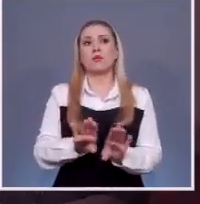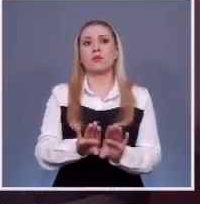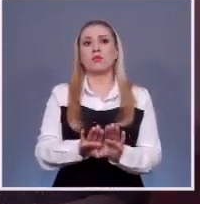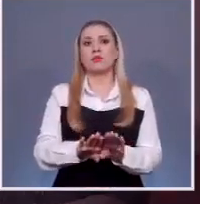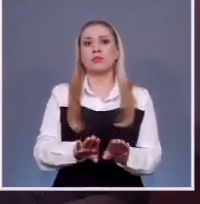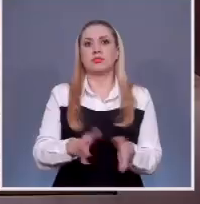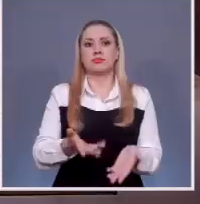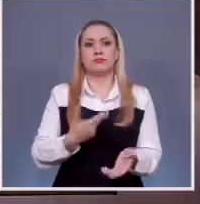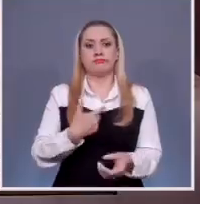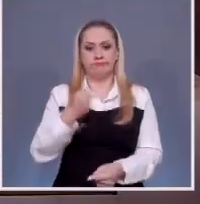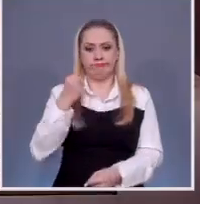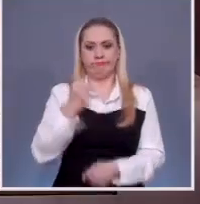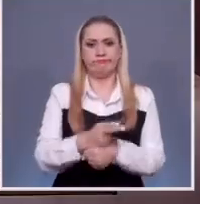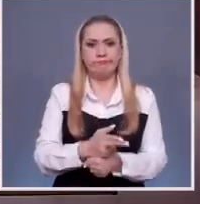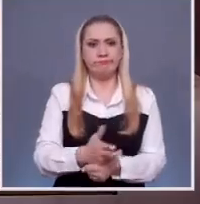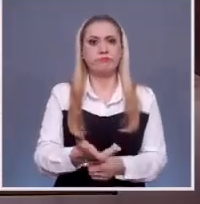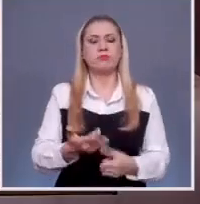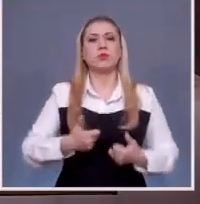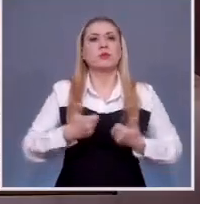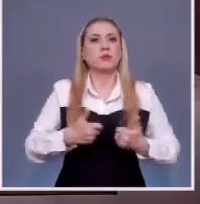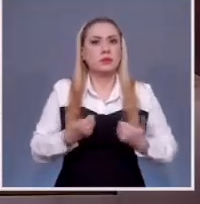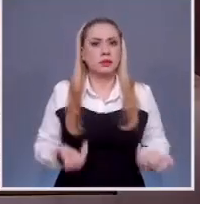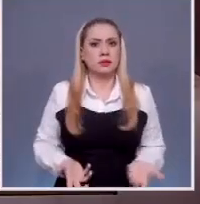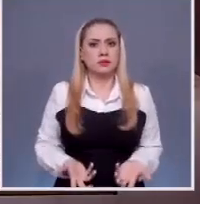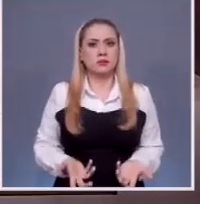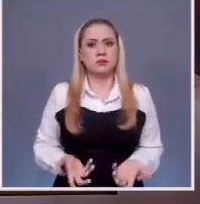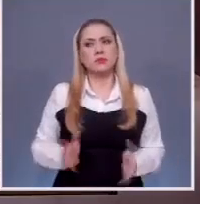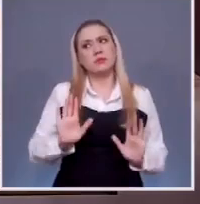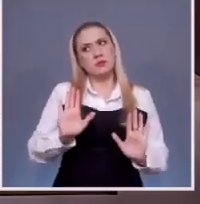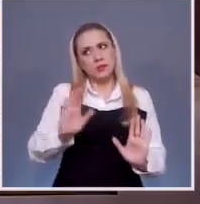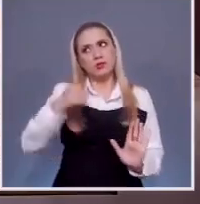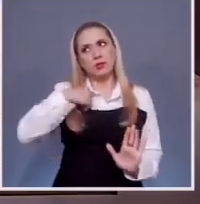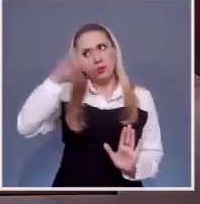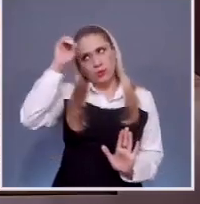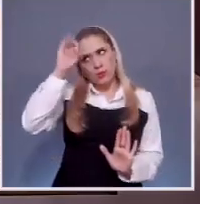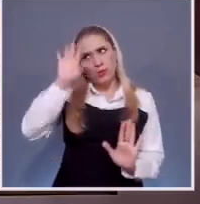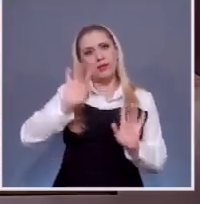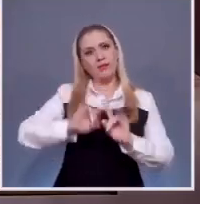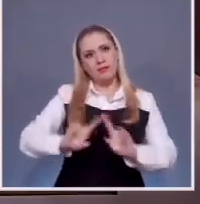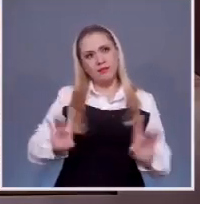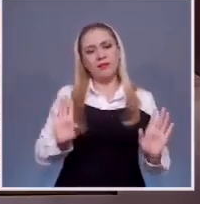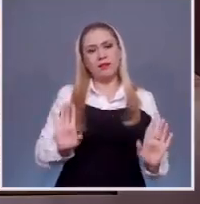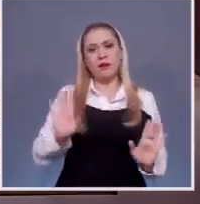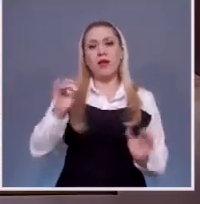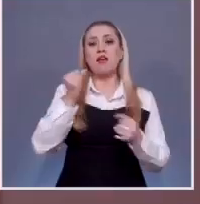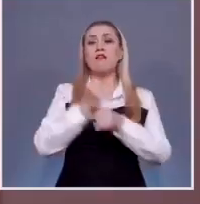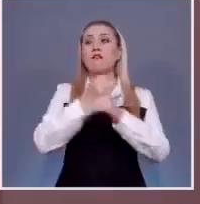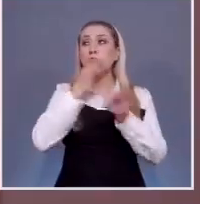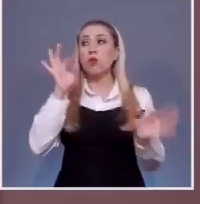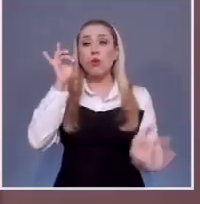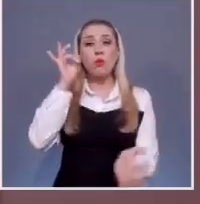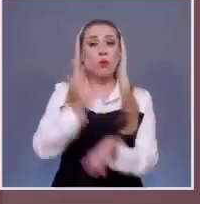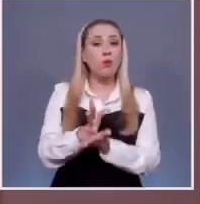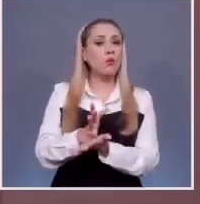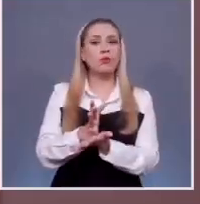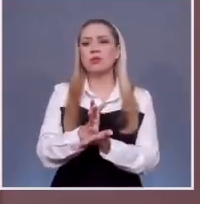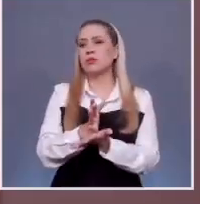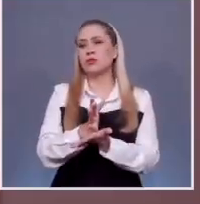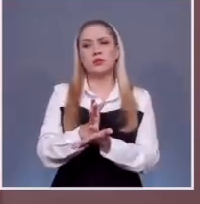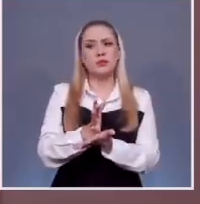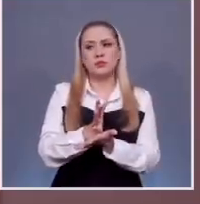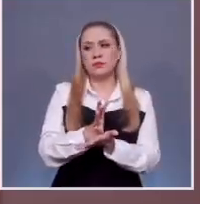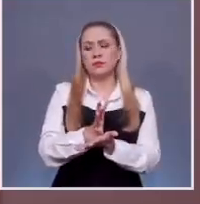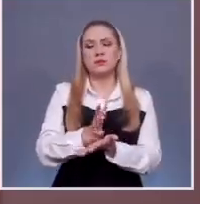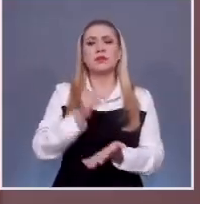ahí tendría una diferencia de opinión, no solamente es un tema de falta de información, porque no basta que uno tenga conocimiento de los derechos, sino